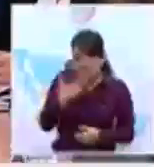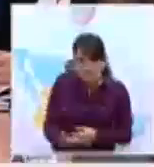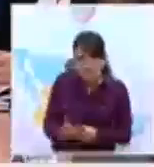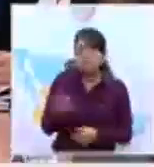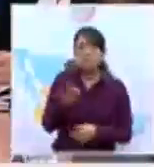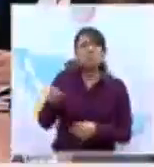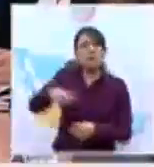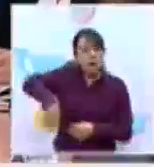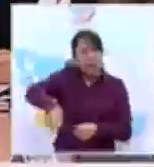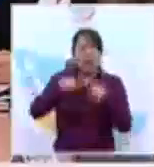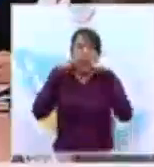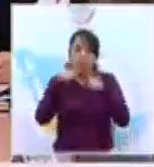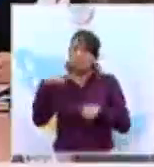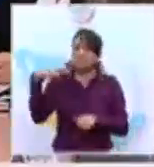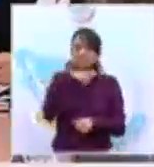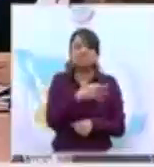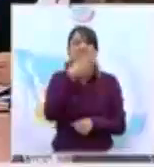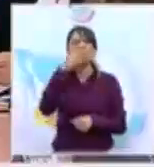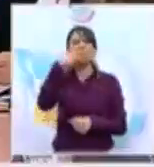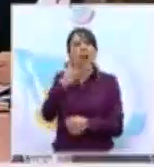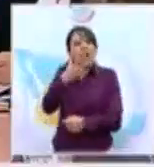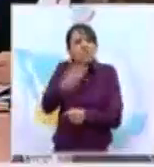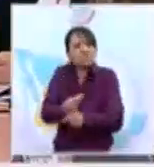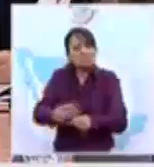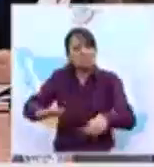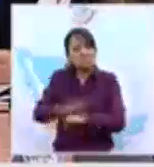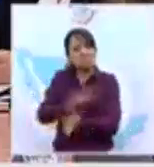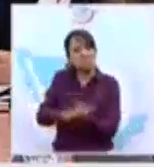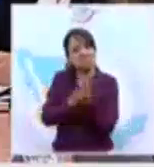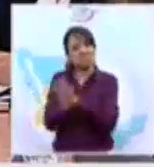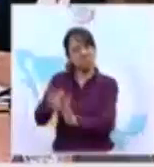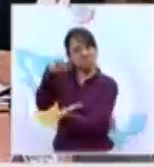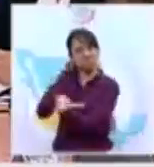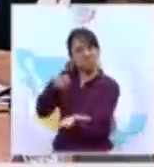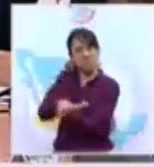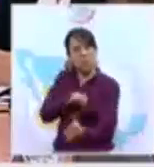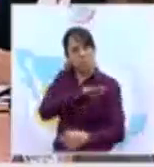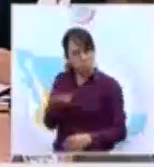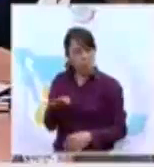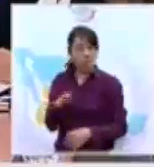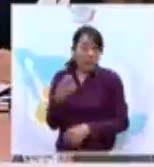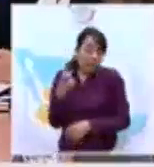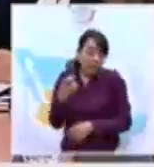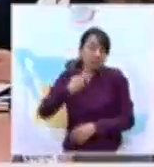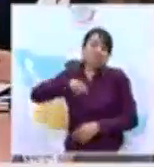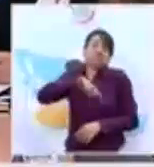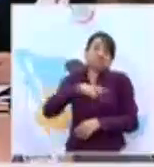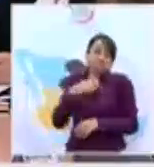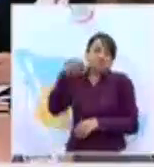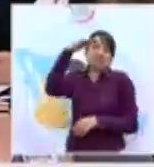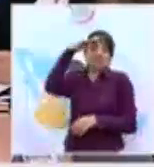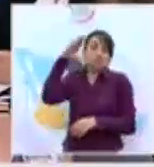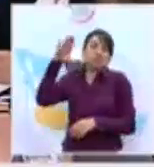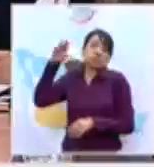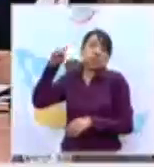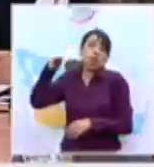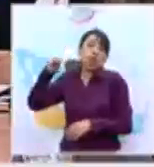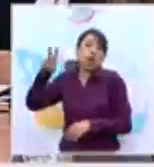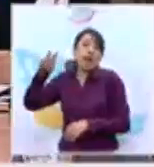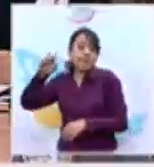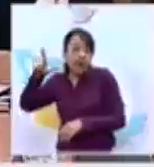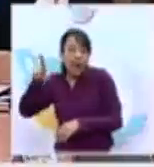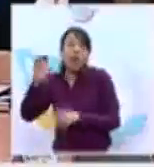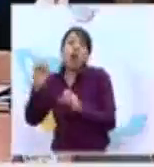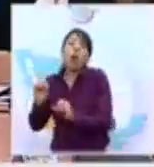hacer los cambios. Ahí creemos que hay un área de oportunidad importante puede ser de Coneval o puede ser dentro de otra